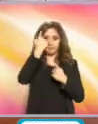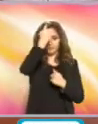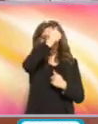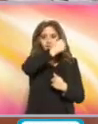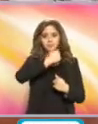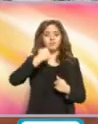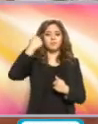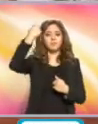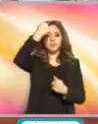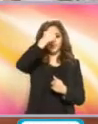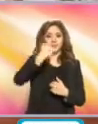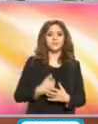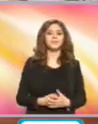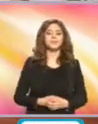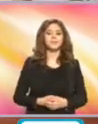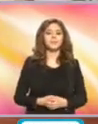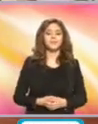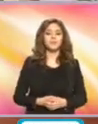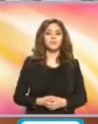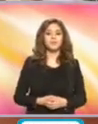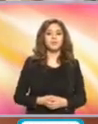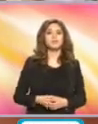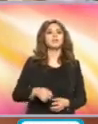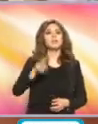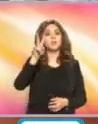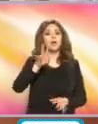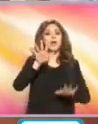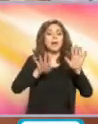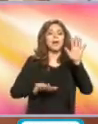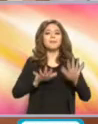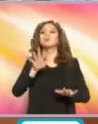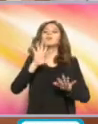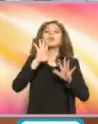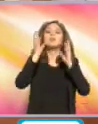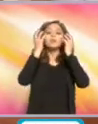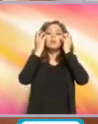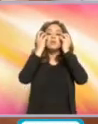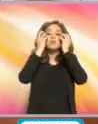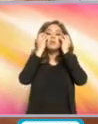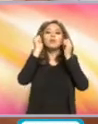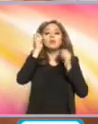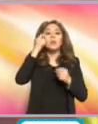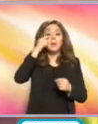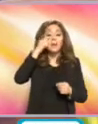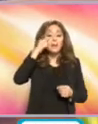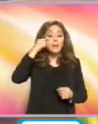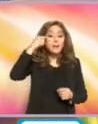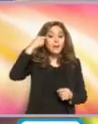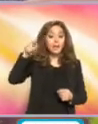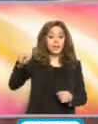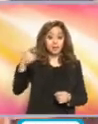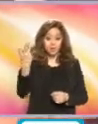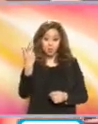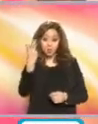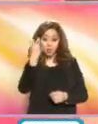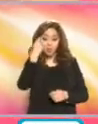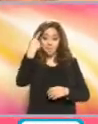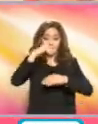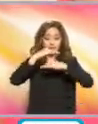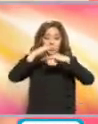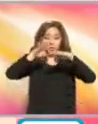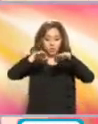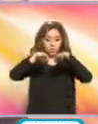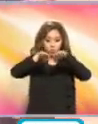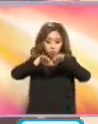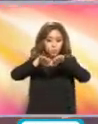el contorno de la cara. Porque las arrugas, a final de cuentas, también, ¿no? Son un surco. O sea, ¿esto sirve para rellenar, por así decirlo? Así es